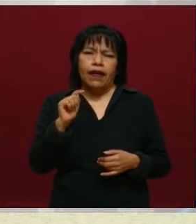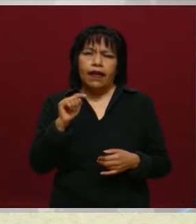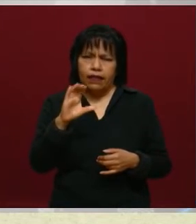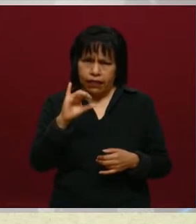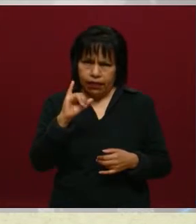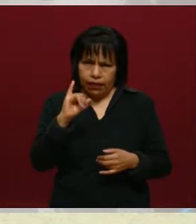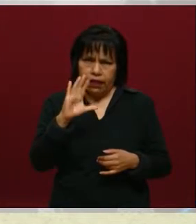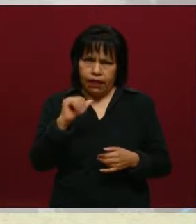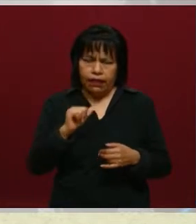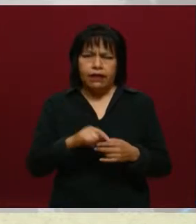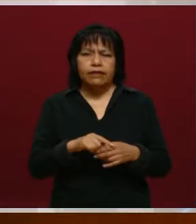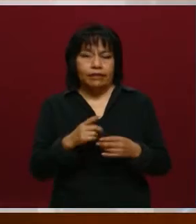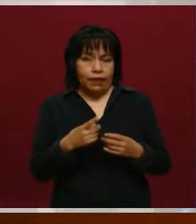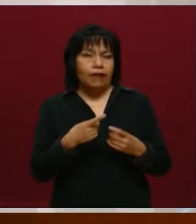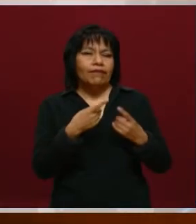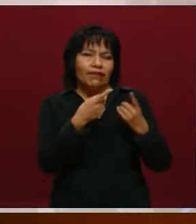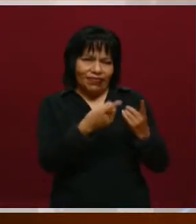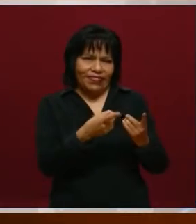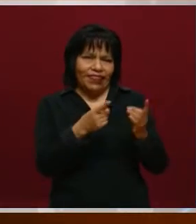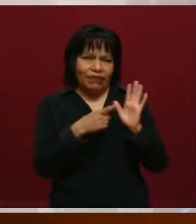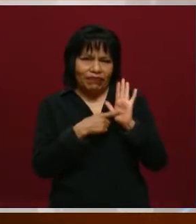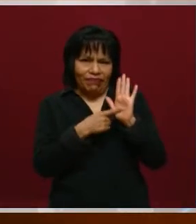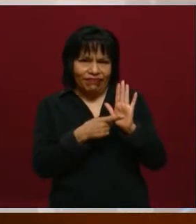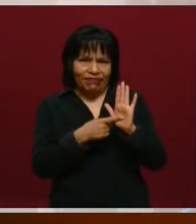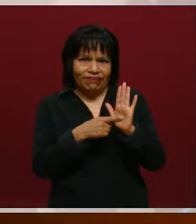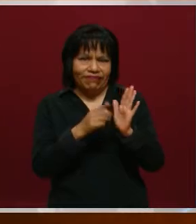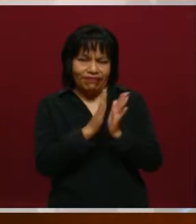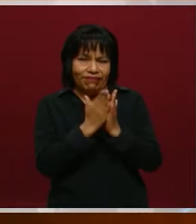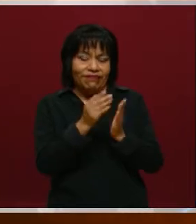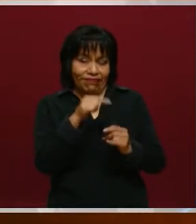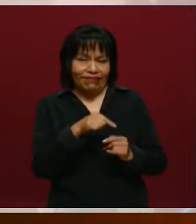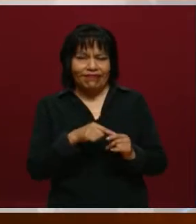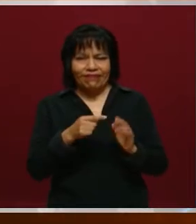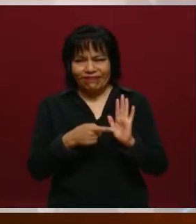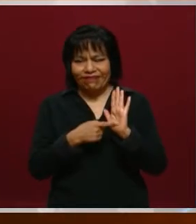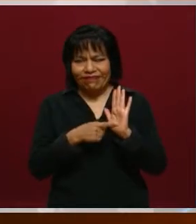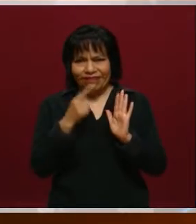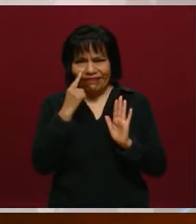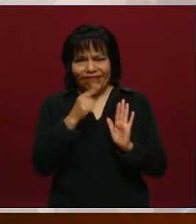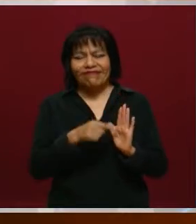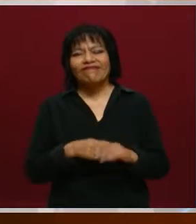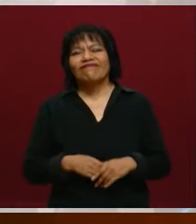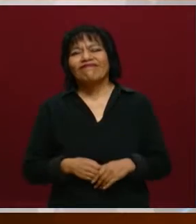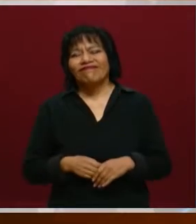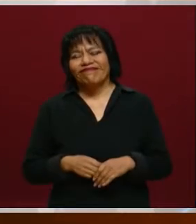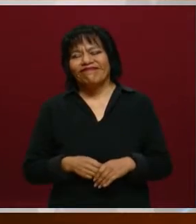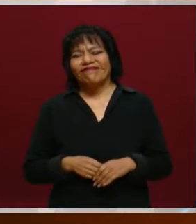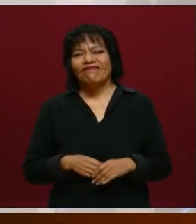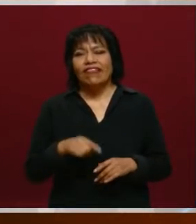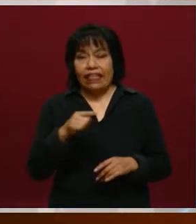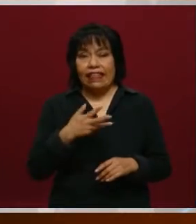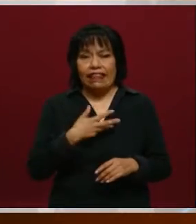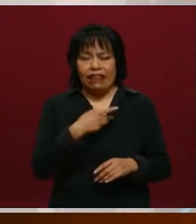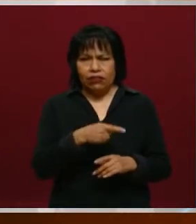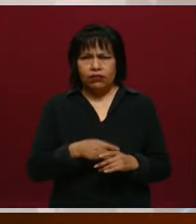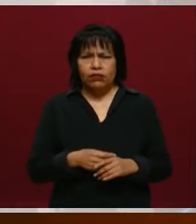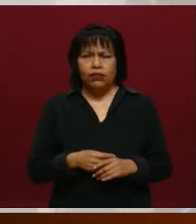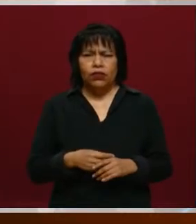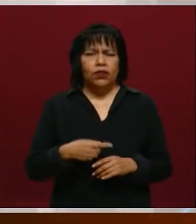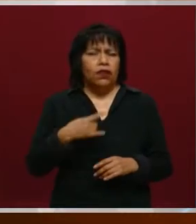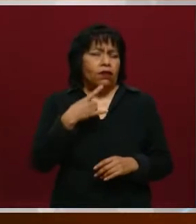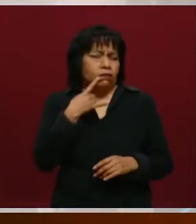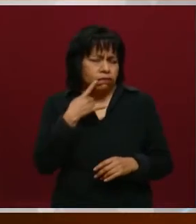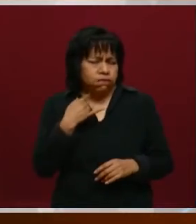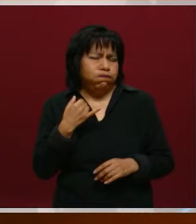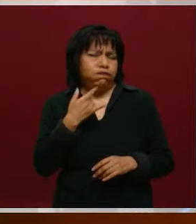hemos hecho entrega de un ejemplar muy bien pero la quiero autogás autografiada aquí hay el esfuerzo de